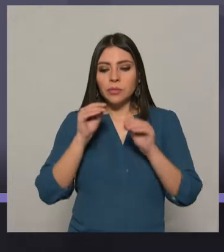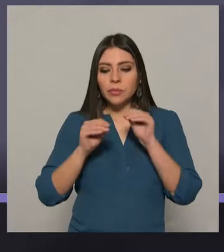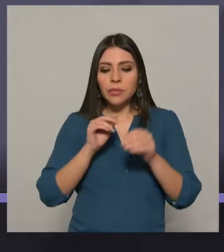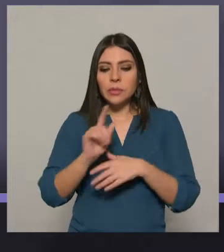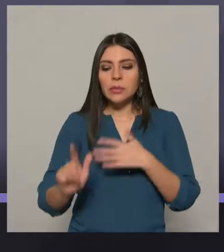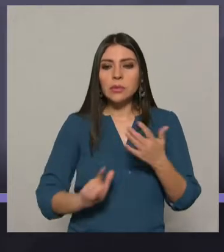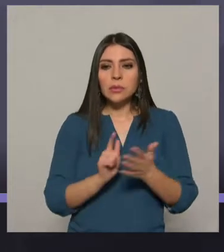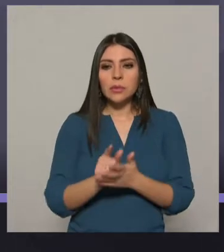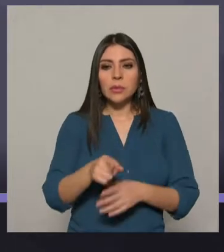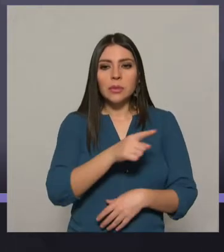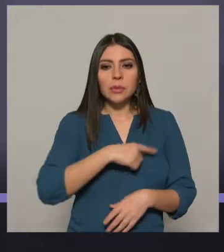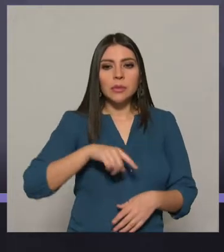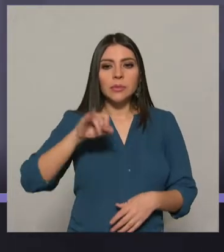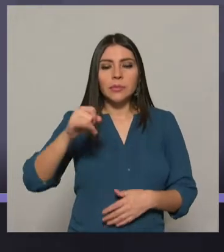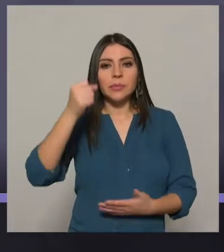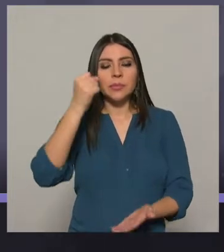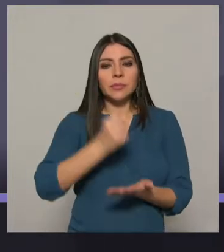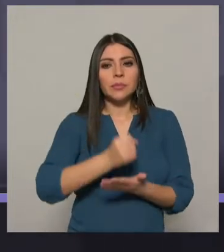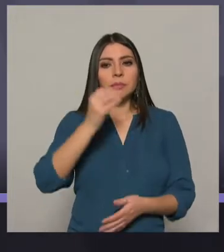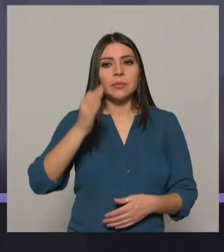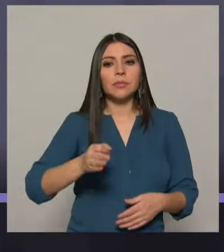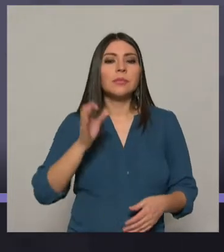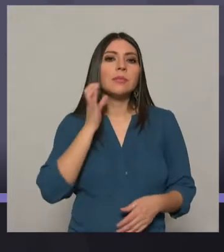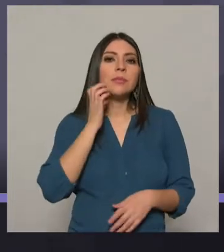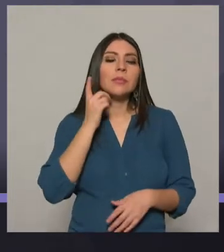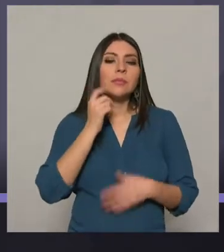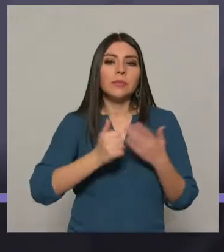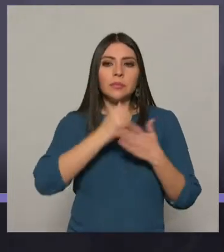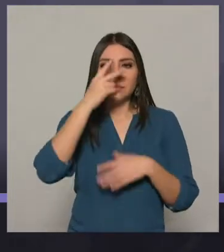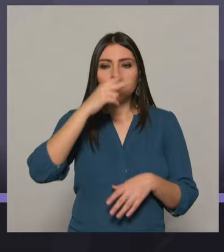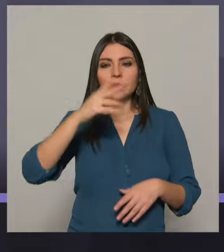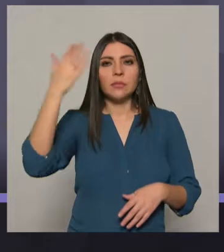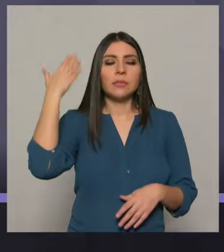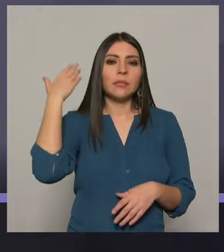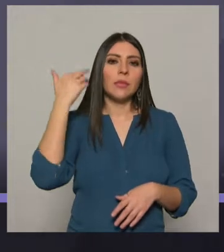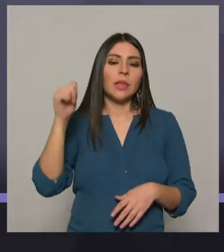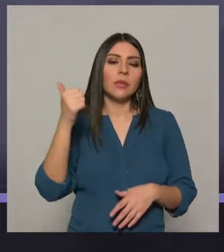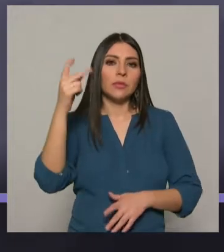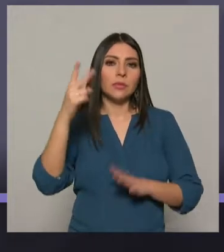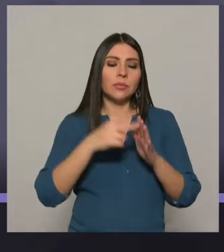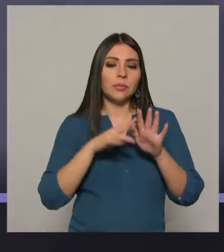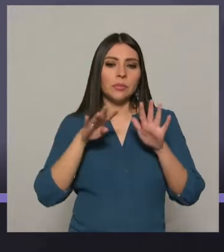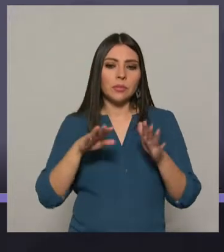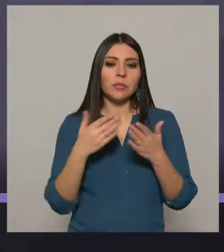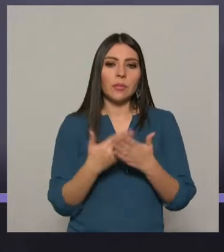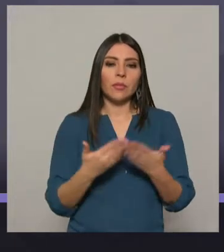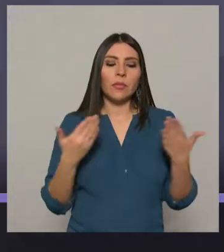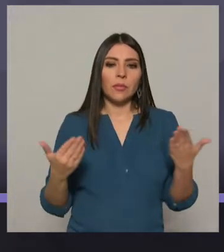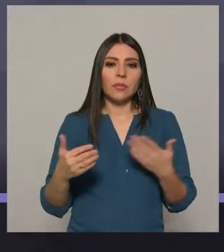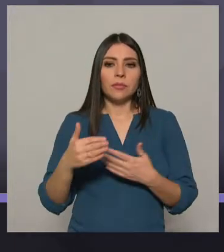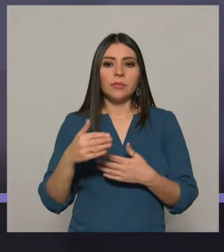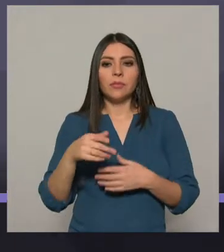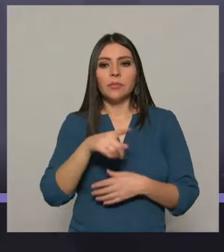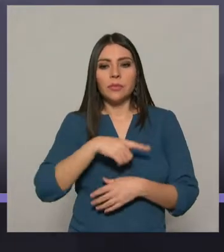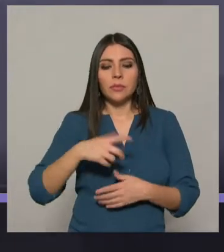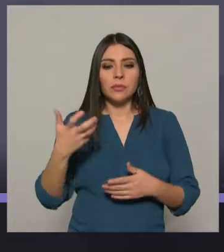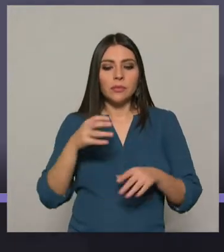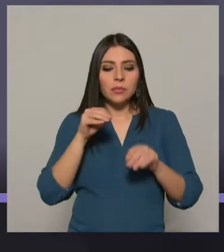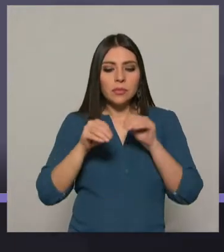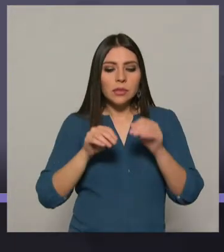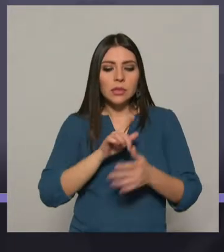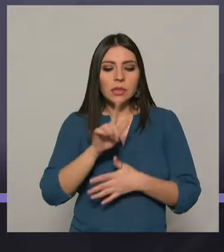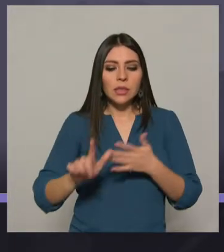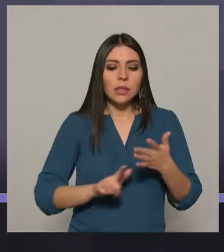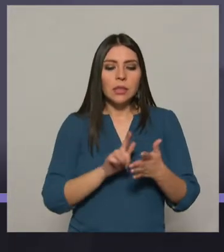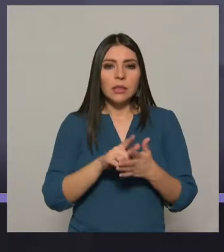nosotros aprobamos en el Congreso Capitalino apenas en el mes de agosto de este 2019 y que ahora estaremos abordando. La ley orgánica de la